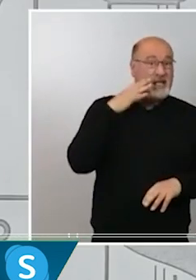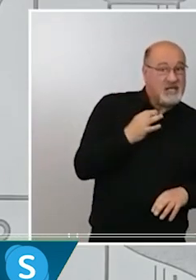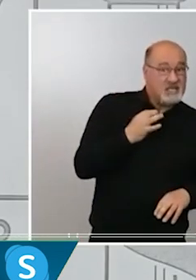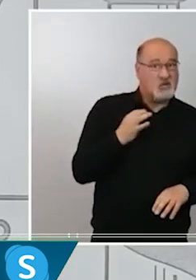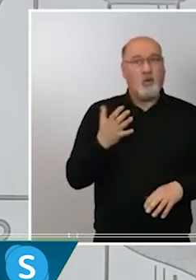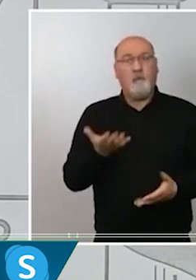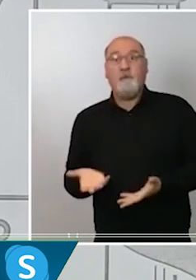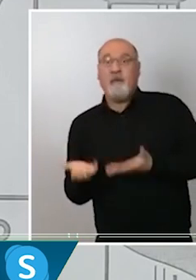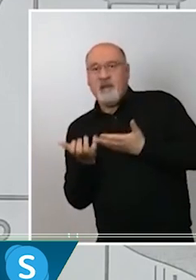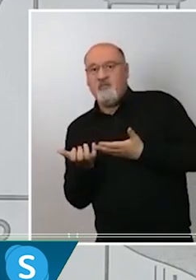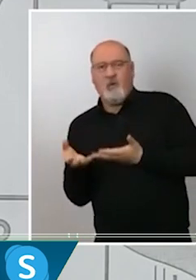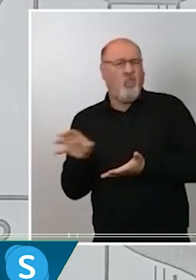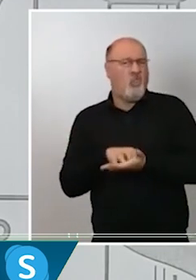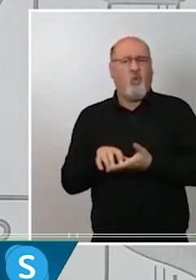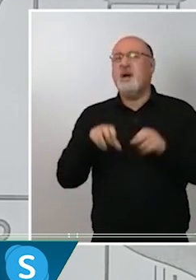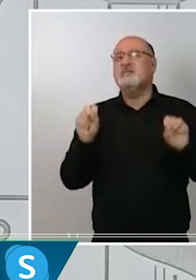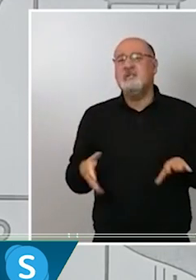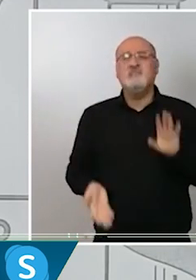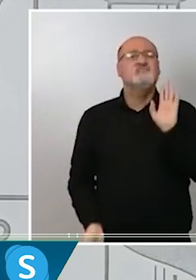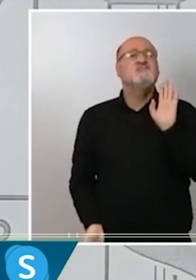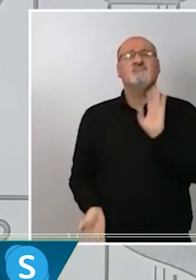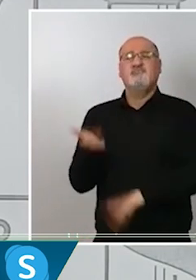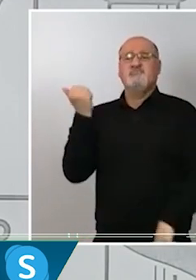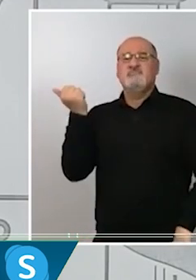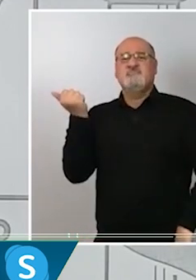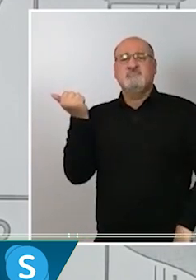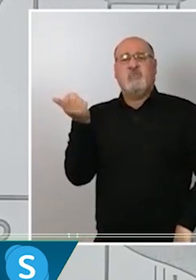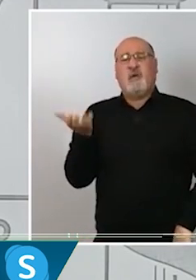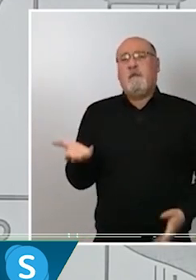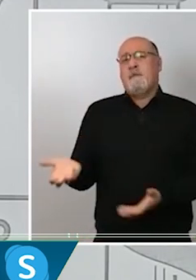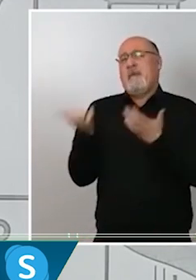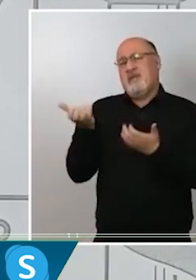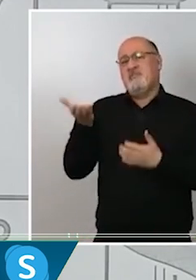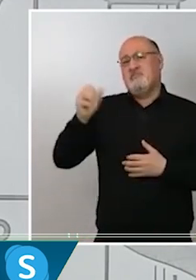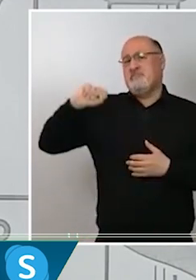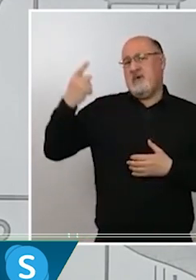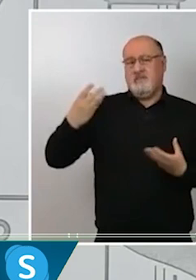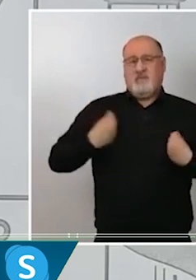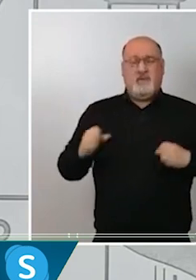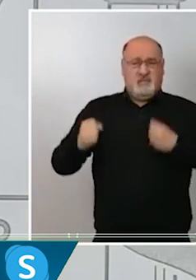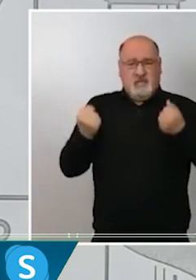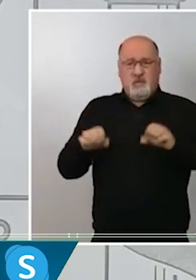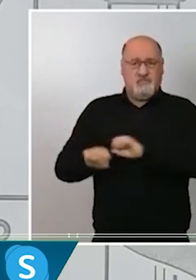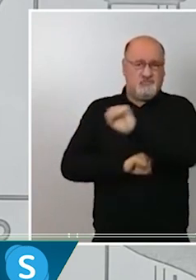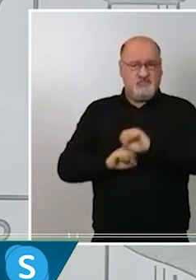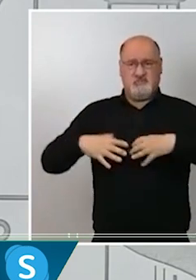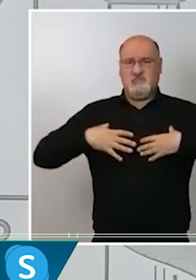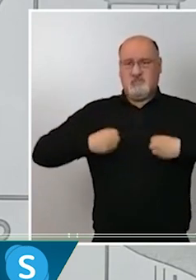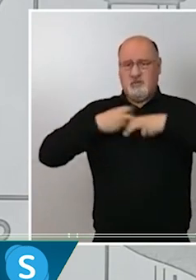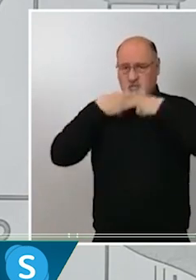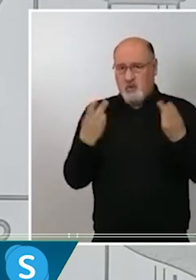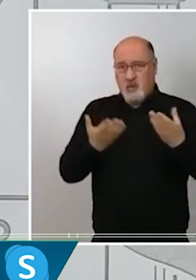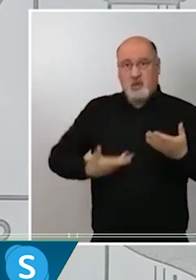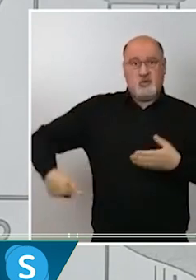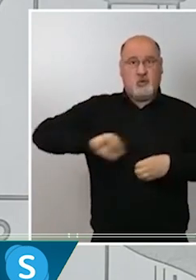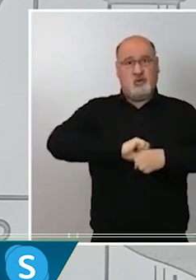Y después, cuando los resultados de Madrid, en contra de todas las proyecciones y en contra de todas las previsiones, han sido buenos, porque la presidenta de la Comunidad de